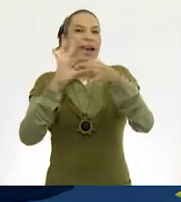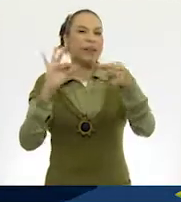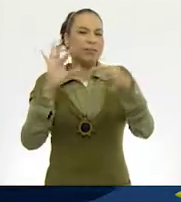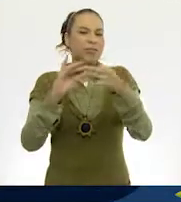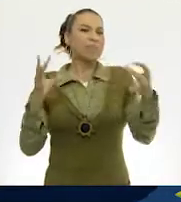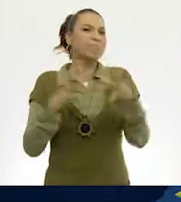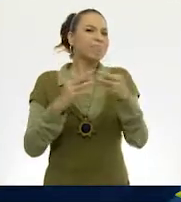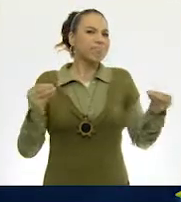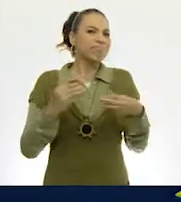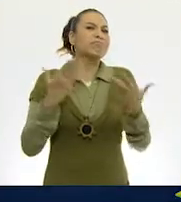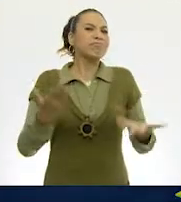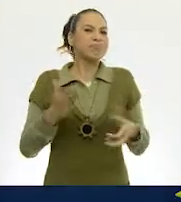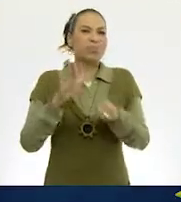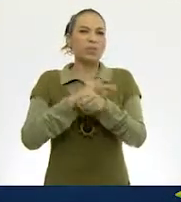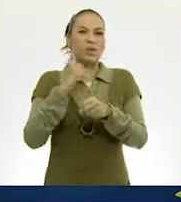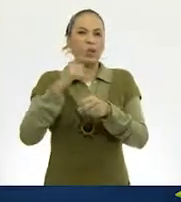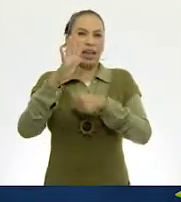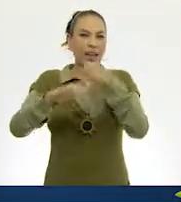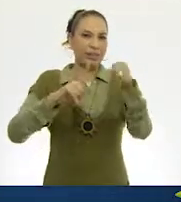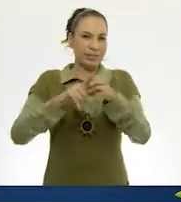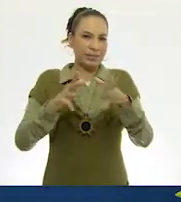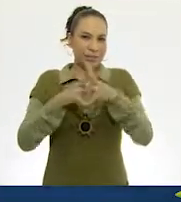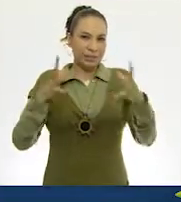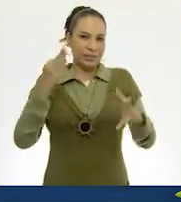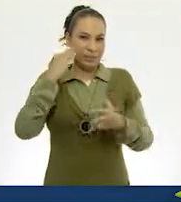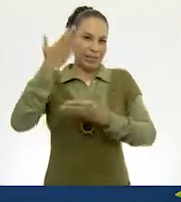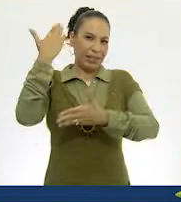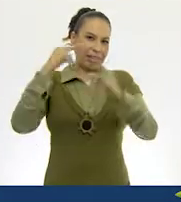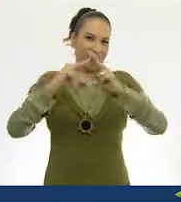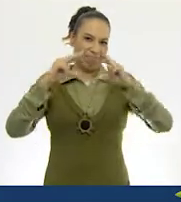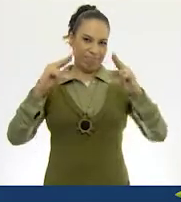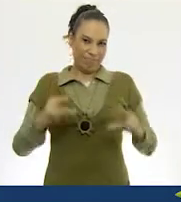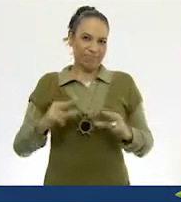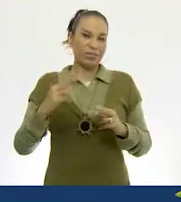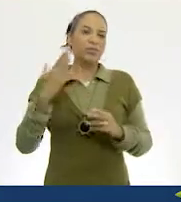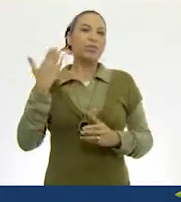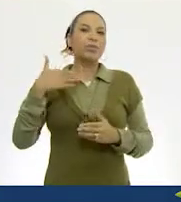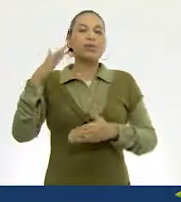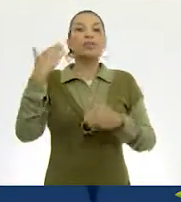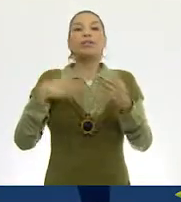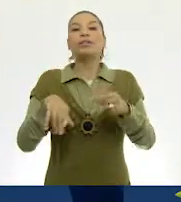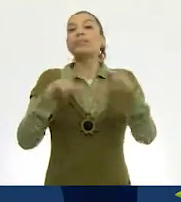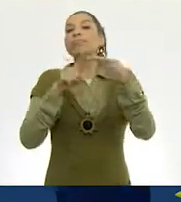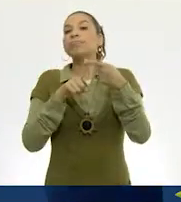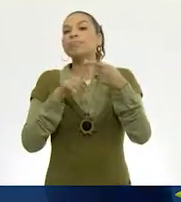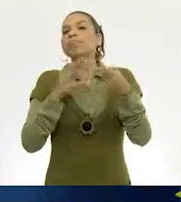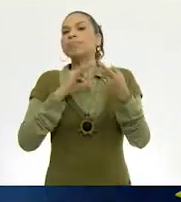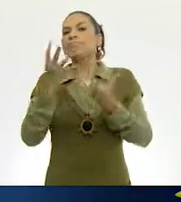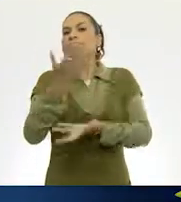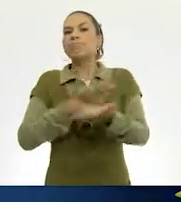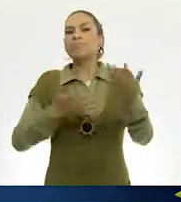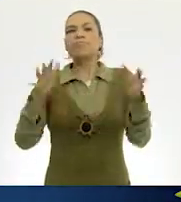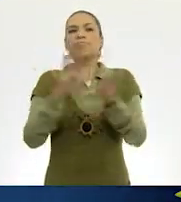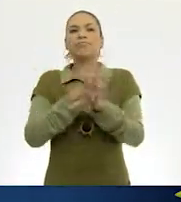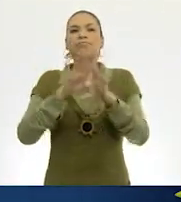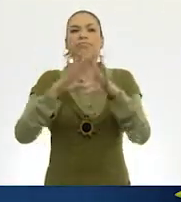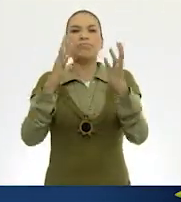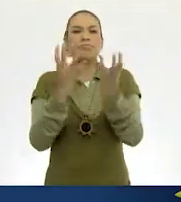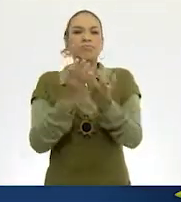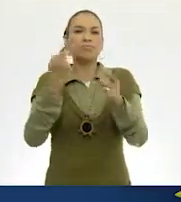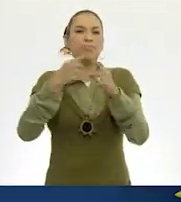la desaparición de la megafauna de la Edad de Hielo. La primera involucra cambios